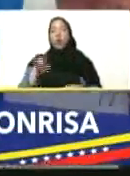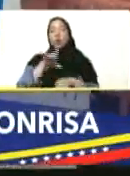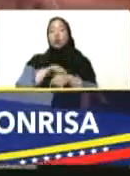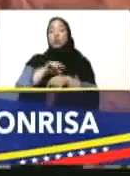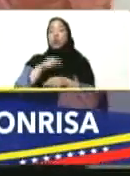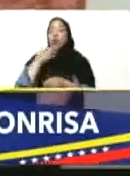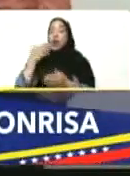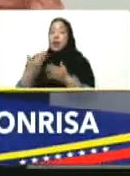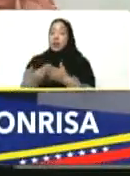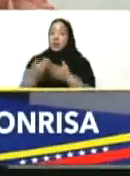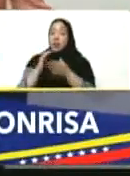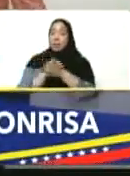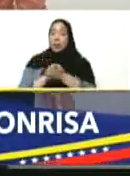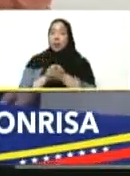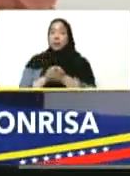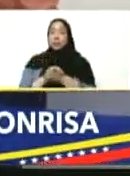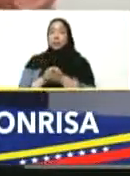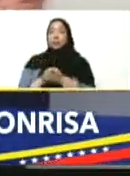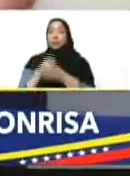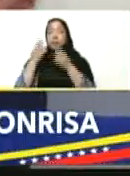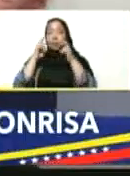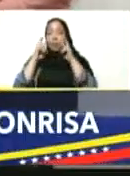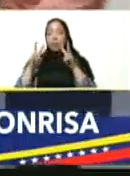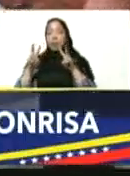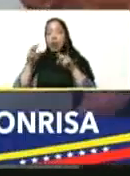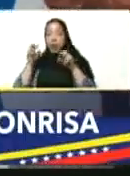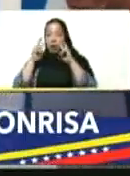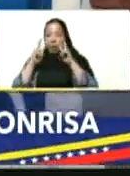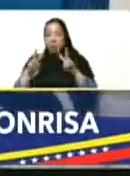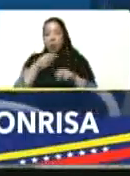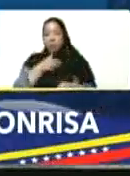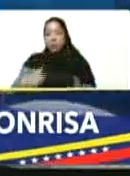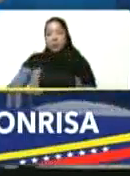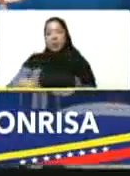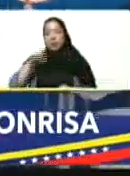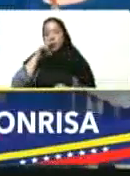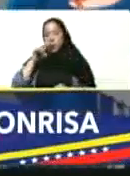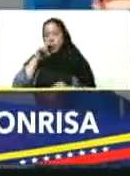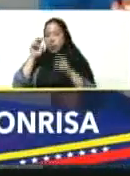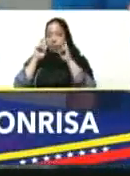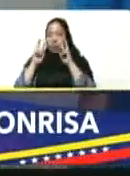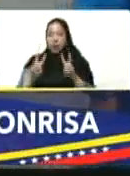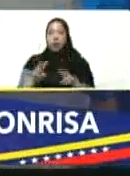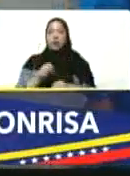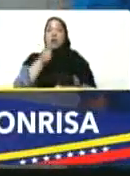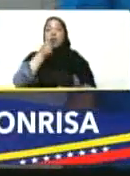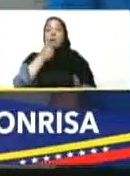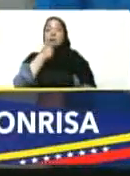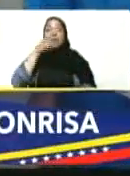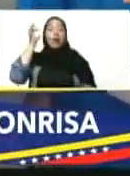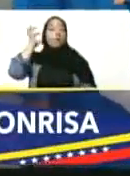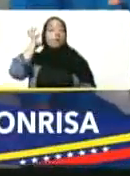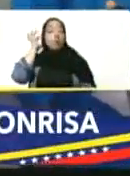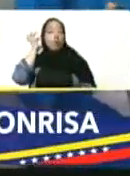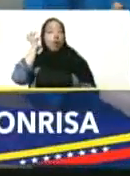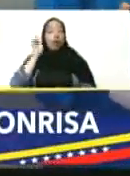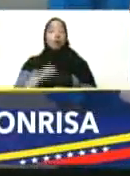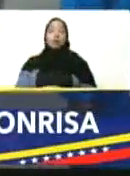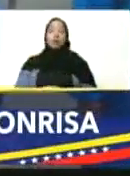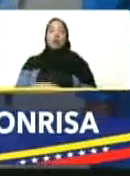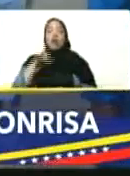Santiago. Y así es, como puede observar, presidente, aquí tenemos a nuestras hermosas médicas odontológicas, pero también